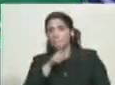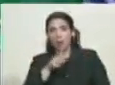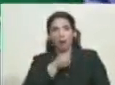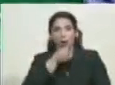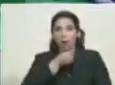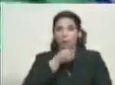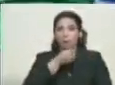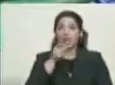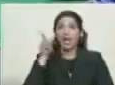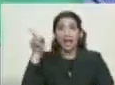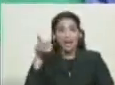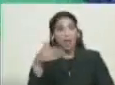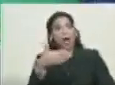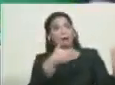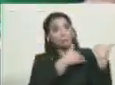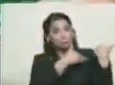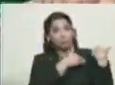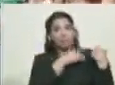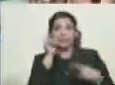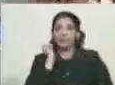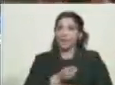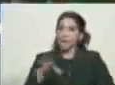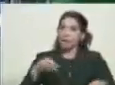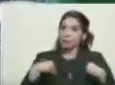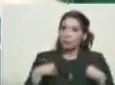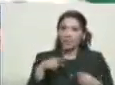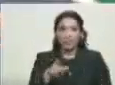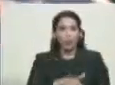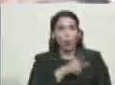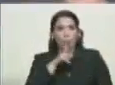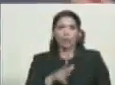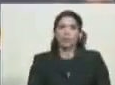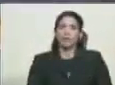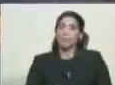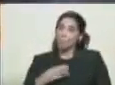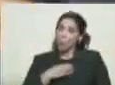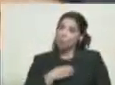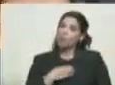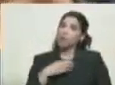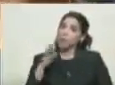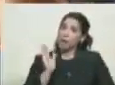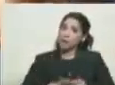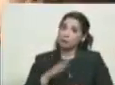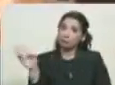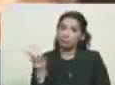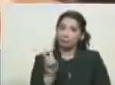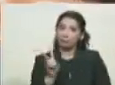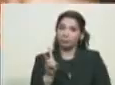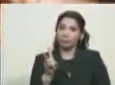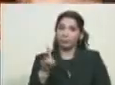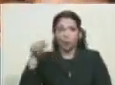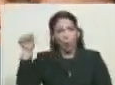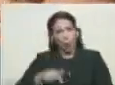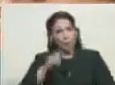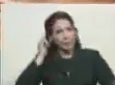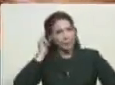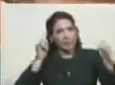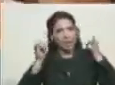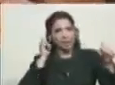su responsabilidad. Era una tragedia lo que iba a ocurrir en Venezuela. Y los que hoy están